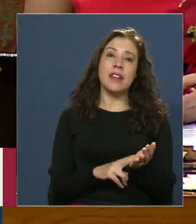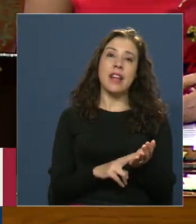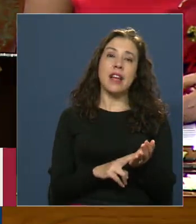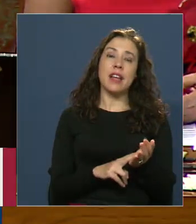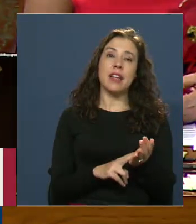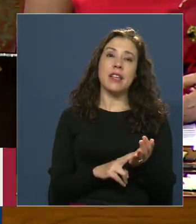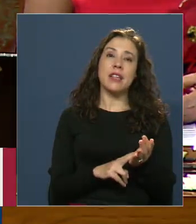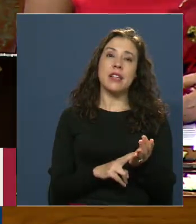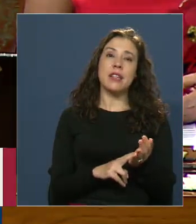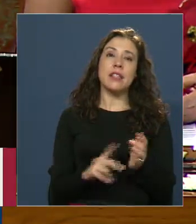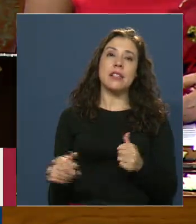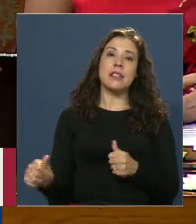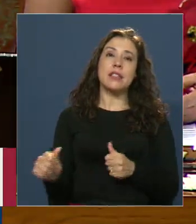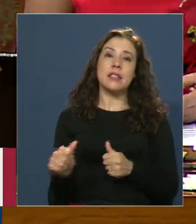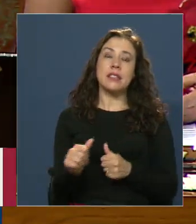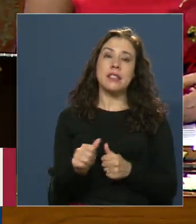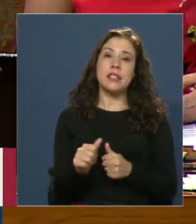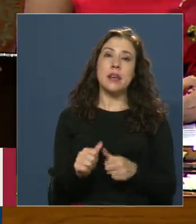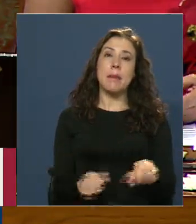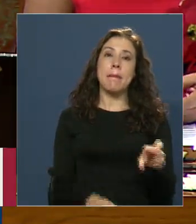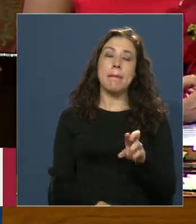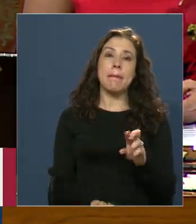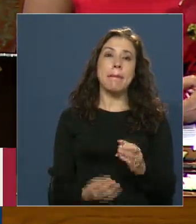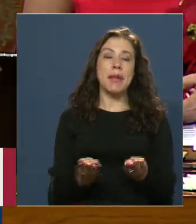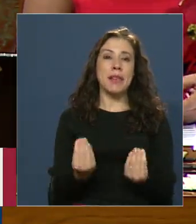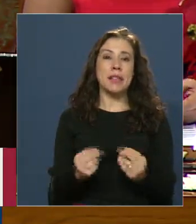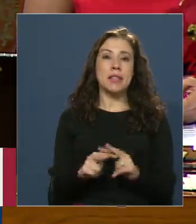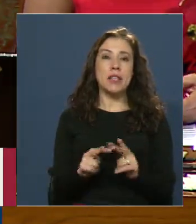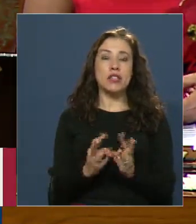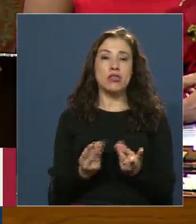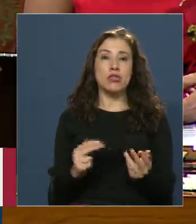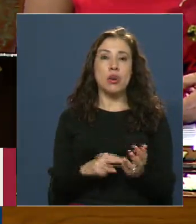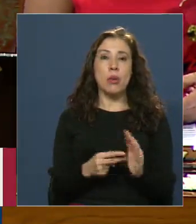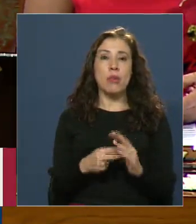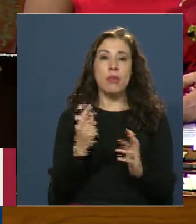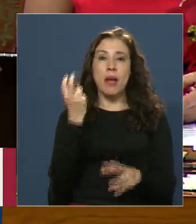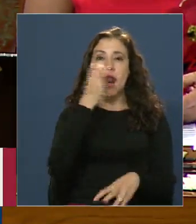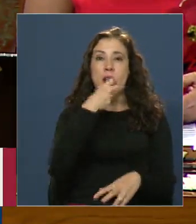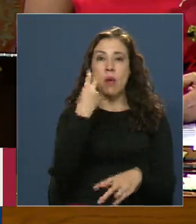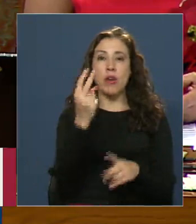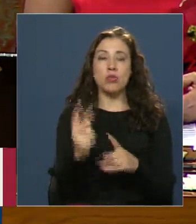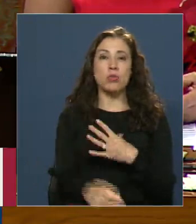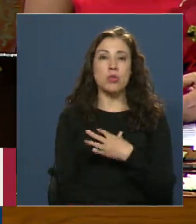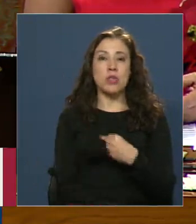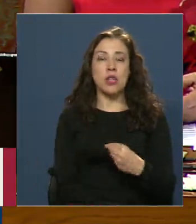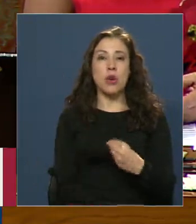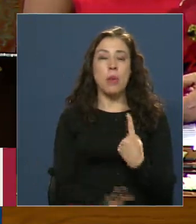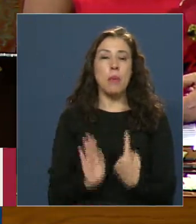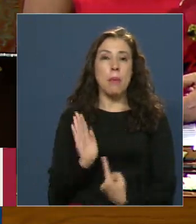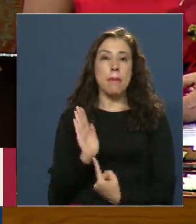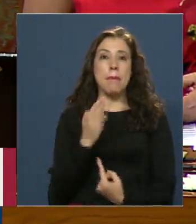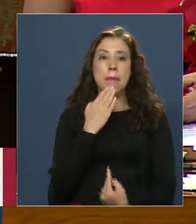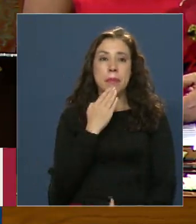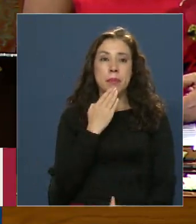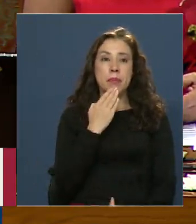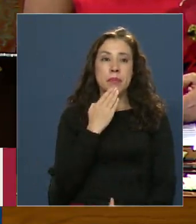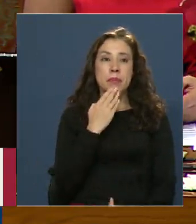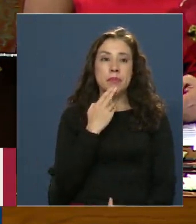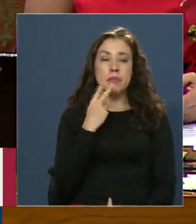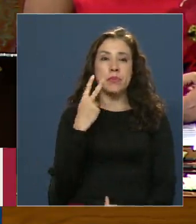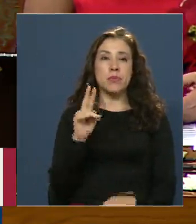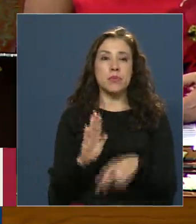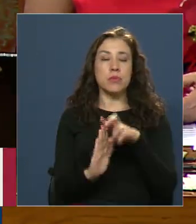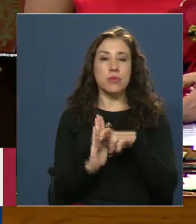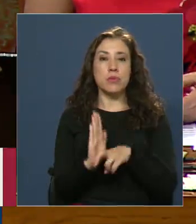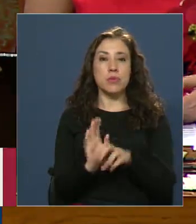eficiente y cercana para aquellos padres que necesiten solucionar el problema del lenguaje de sus hijos, mostrando también sus